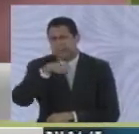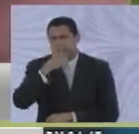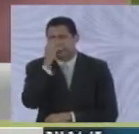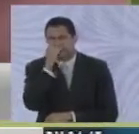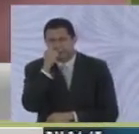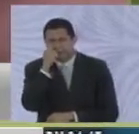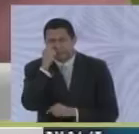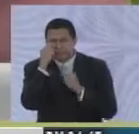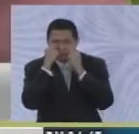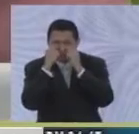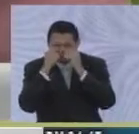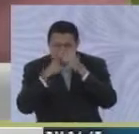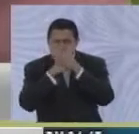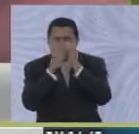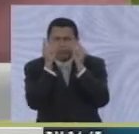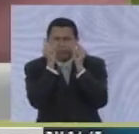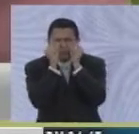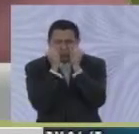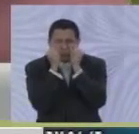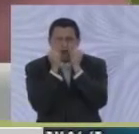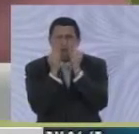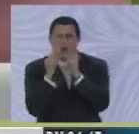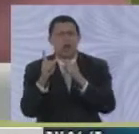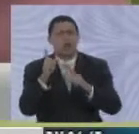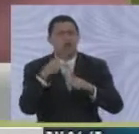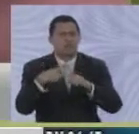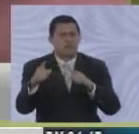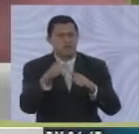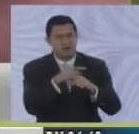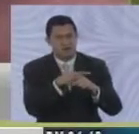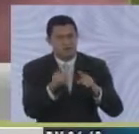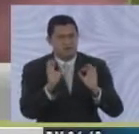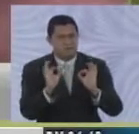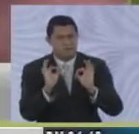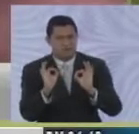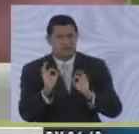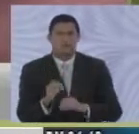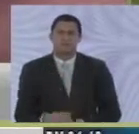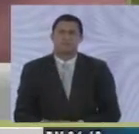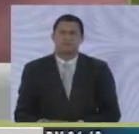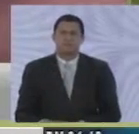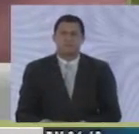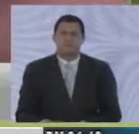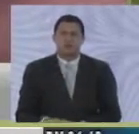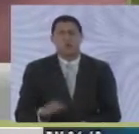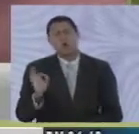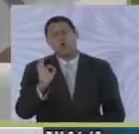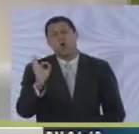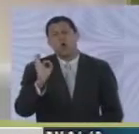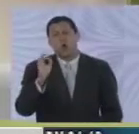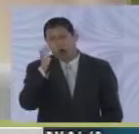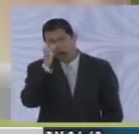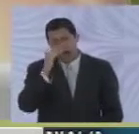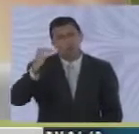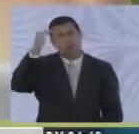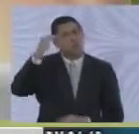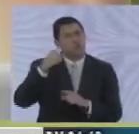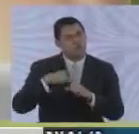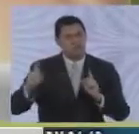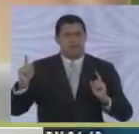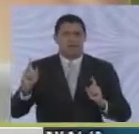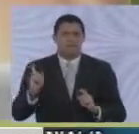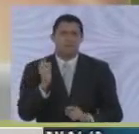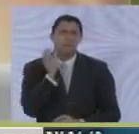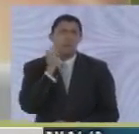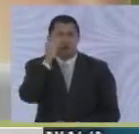hipertrofia adenotonsilar y tienen un manejo específico y distinto a las causas que están presentes en los adultos.